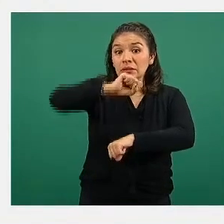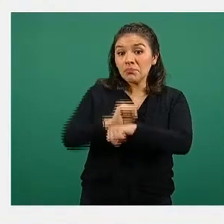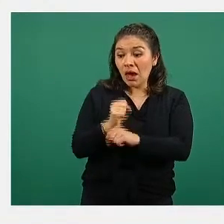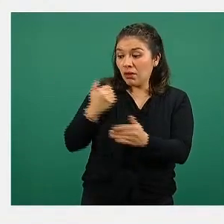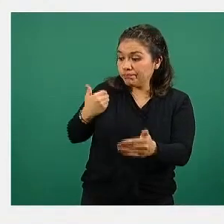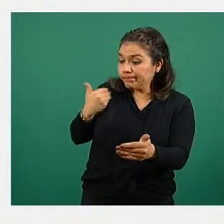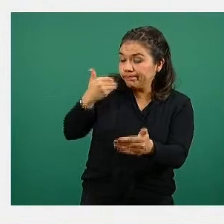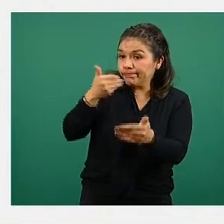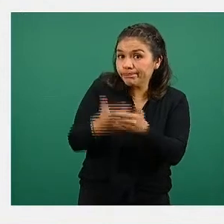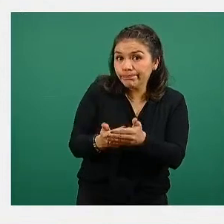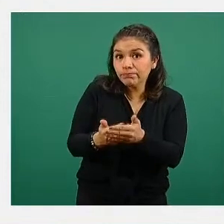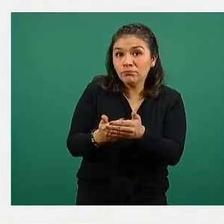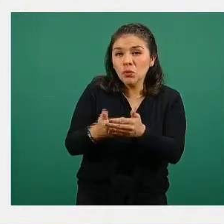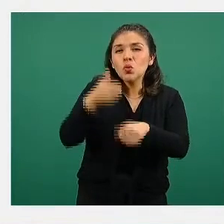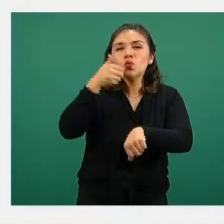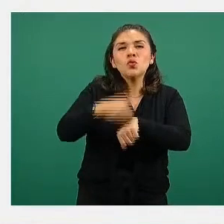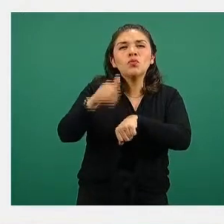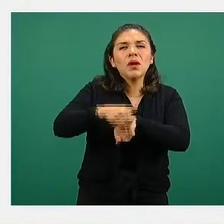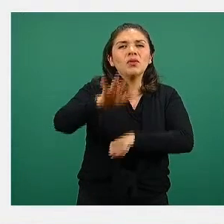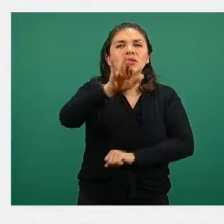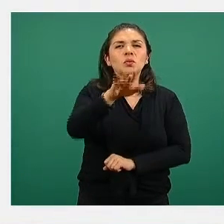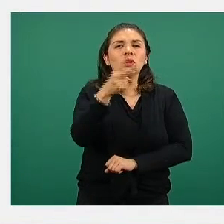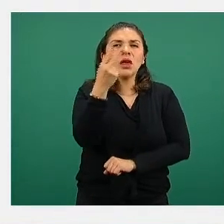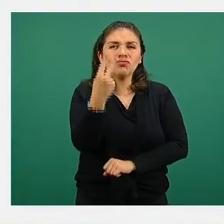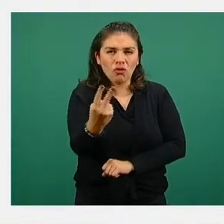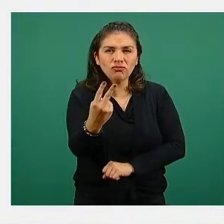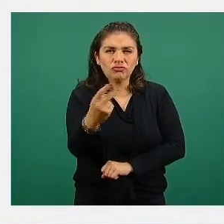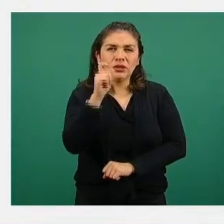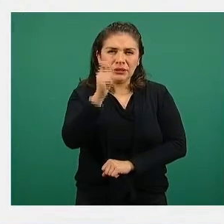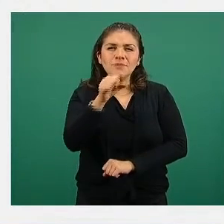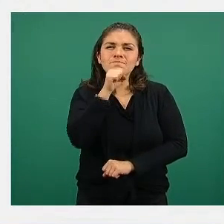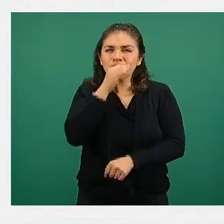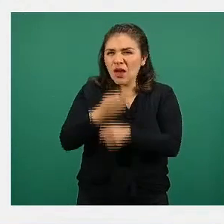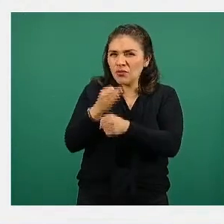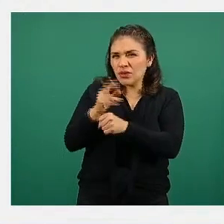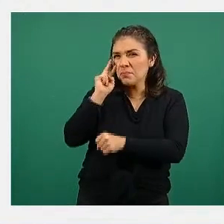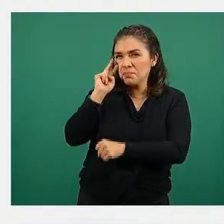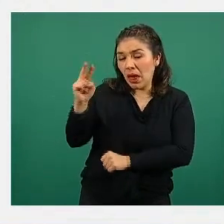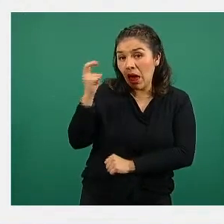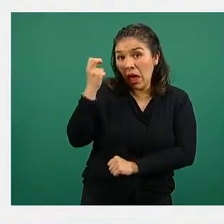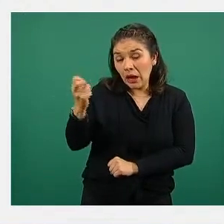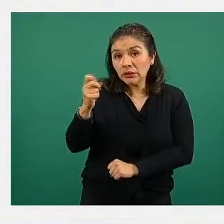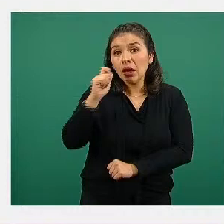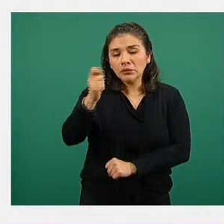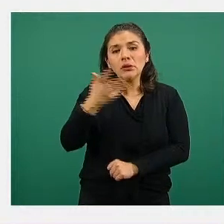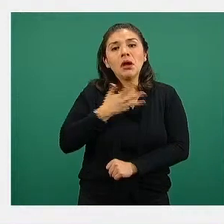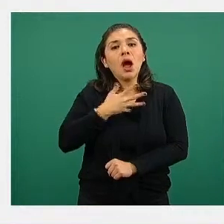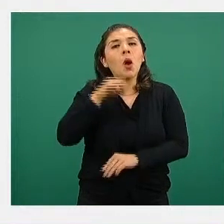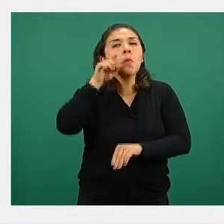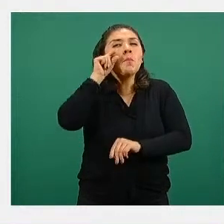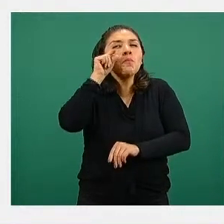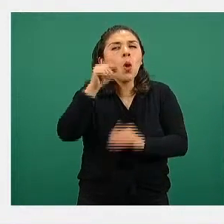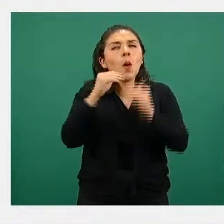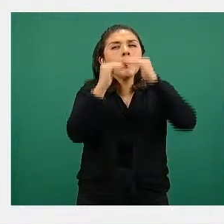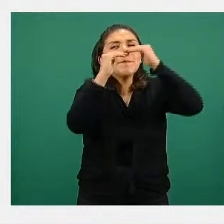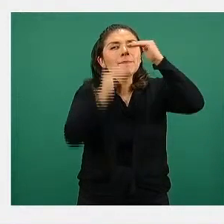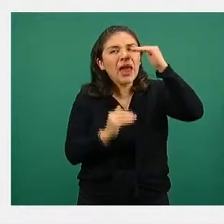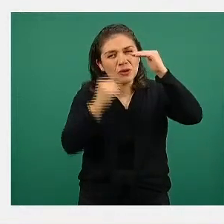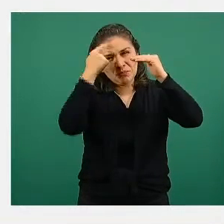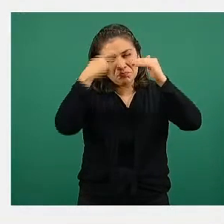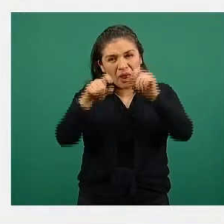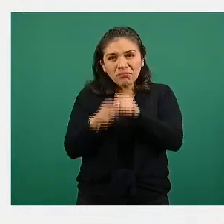semana número 52, que es la graficada, un descenso en la